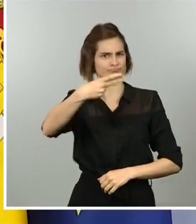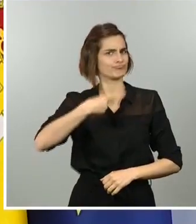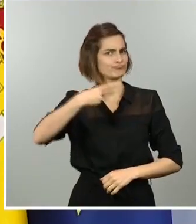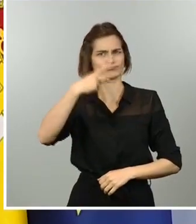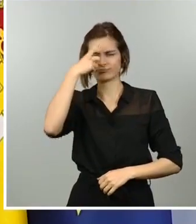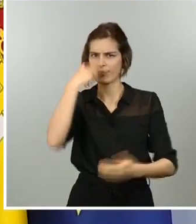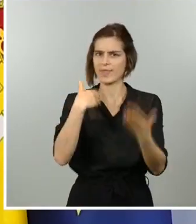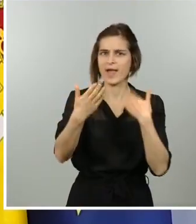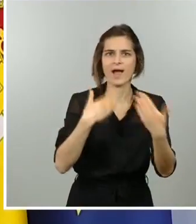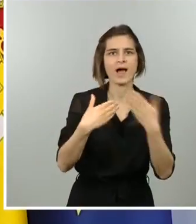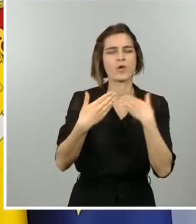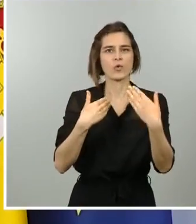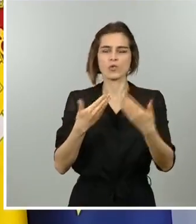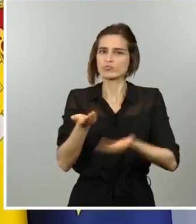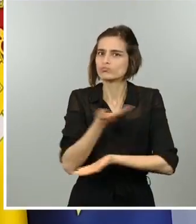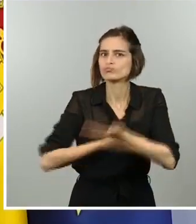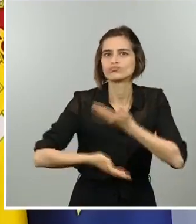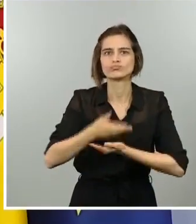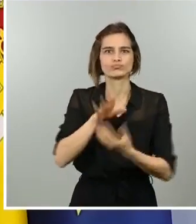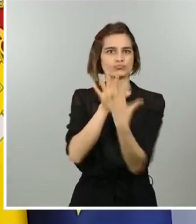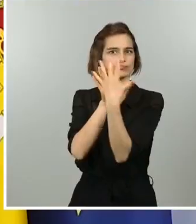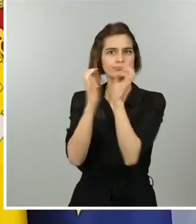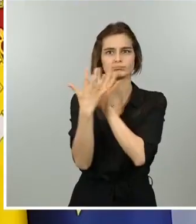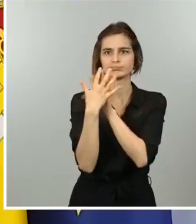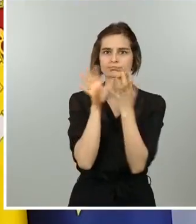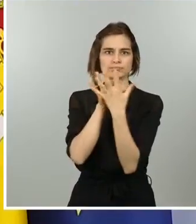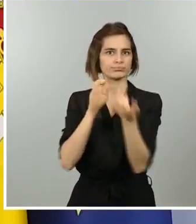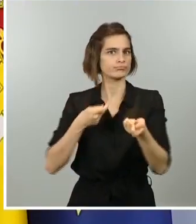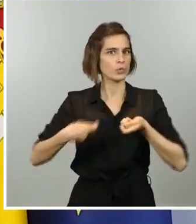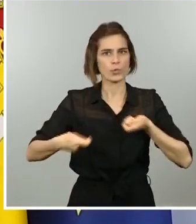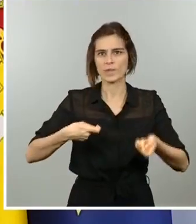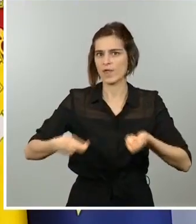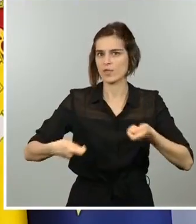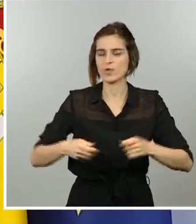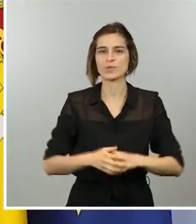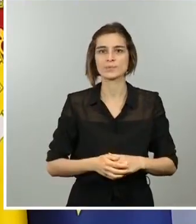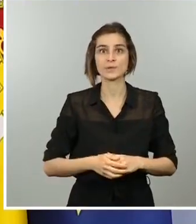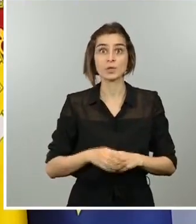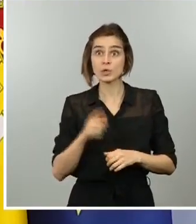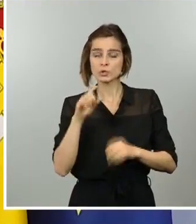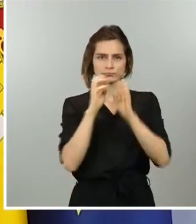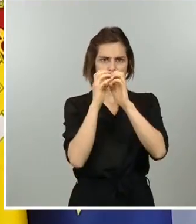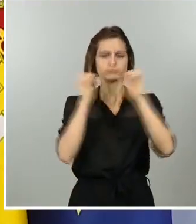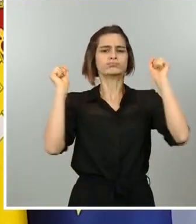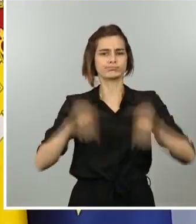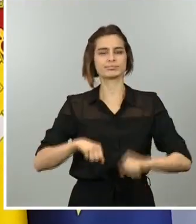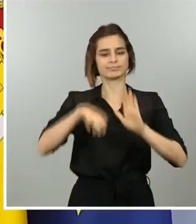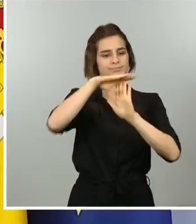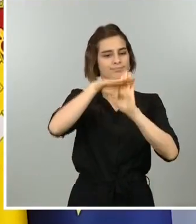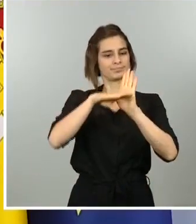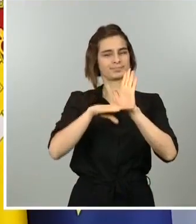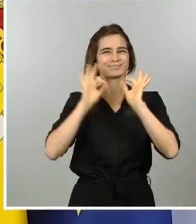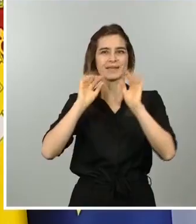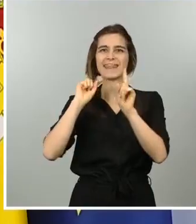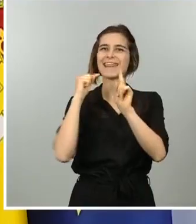y coordinación. Hay un panel de indicadores que hemos acordado con ellas y que van a servir de referencia para ir